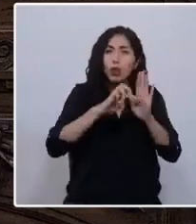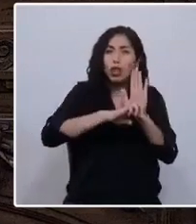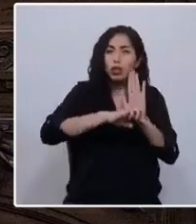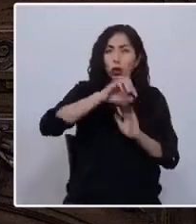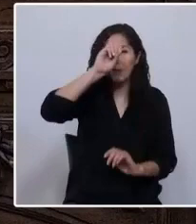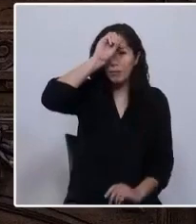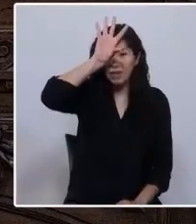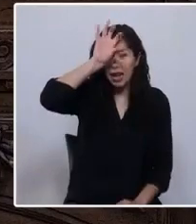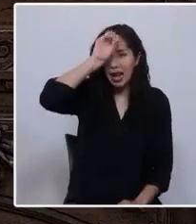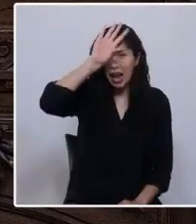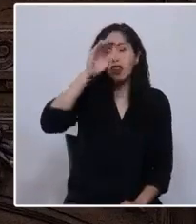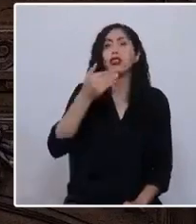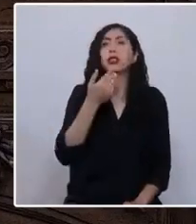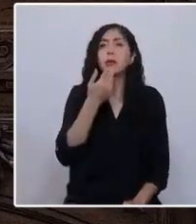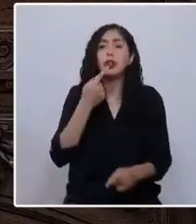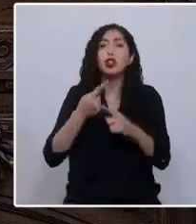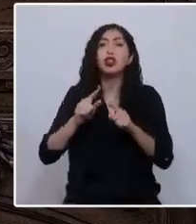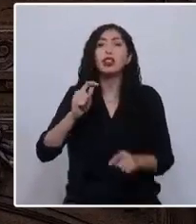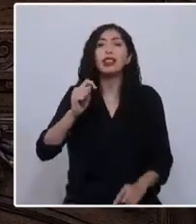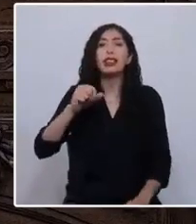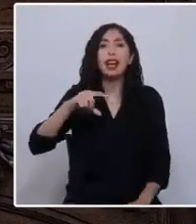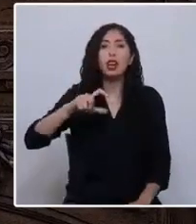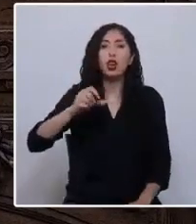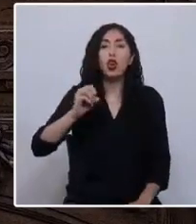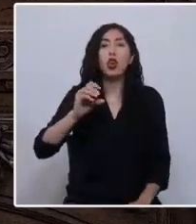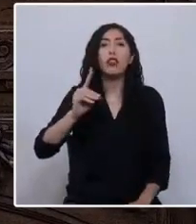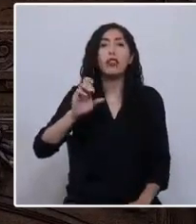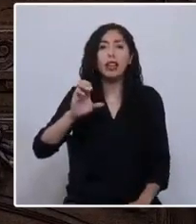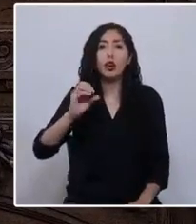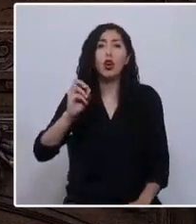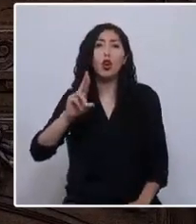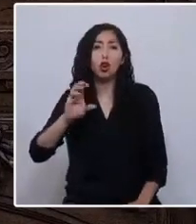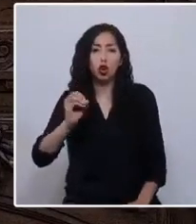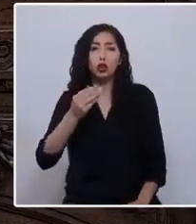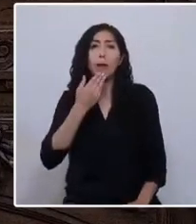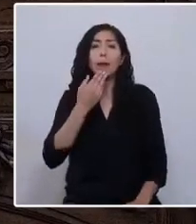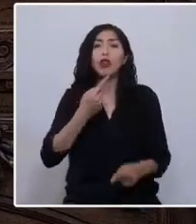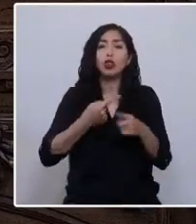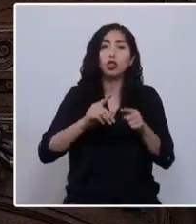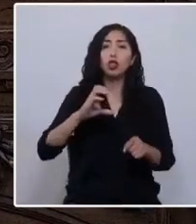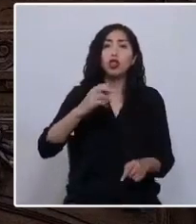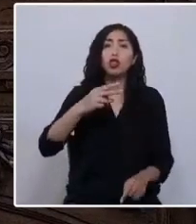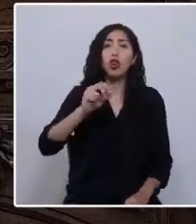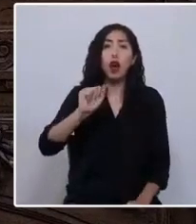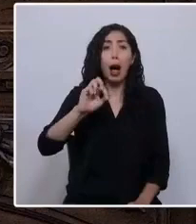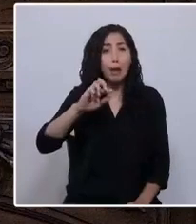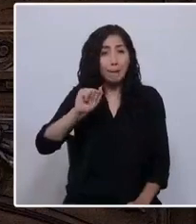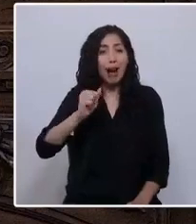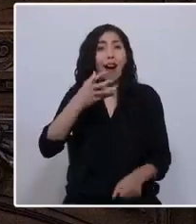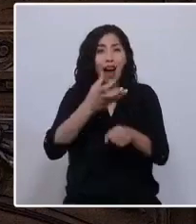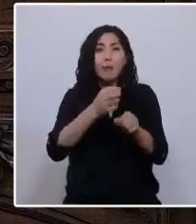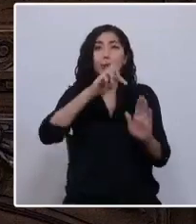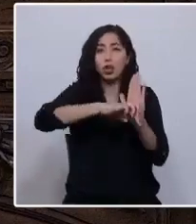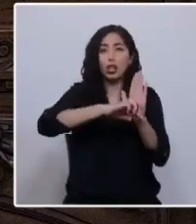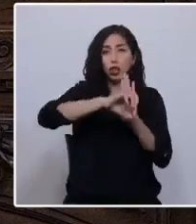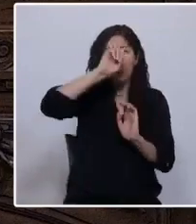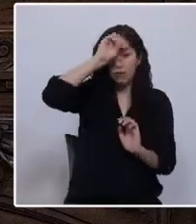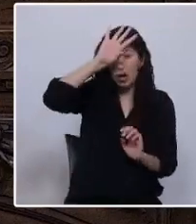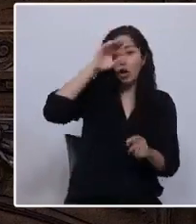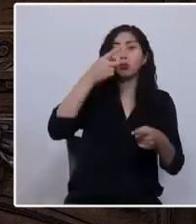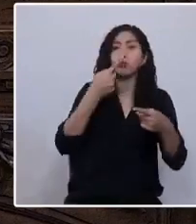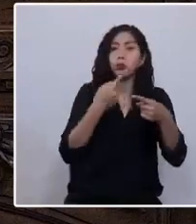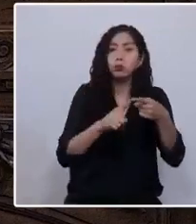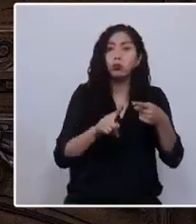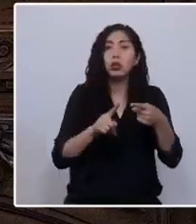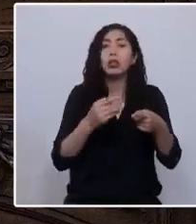proyecto minero tambo de oro en el valle del choapa proyecto de adaptación operacional de minera los pelambres minera de espino de